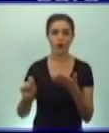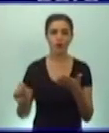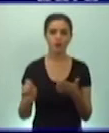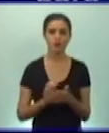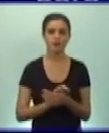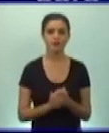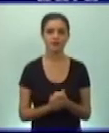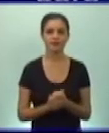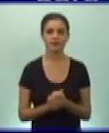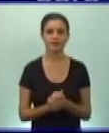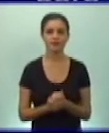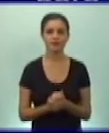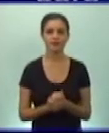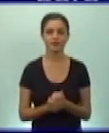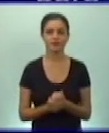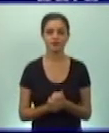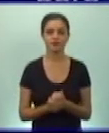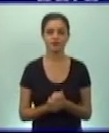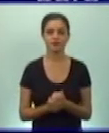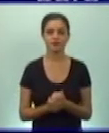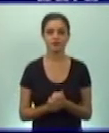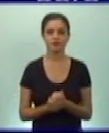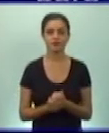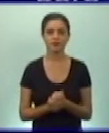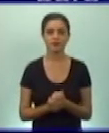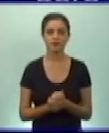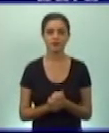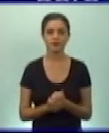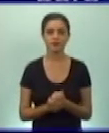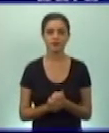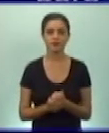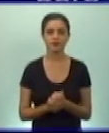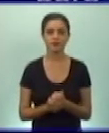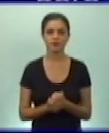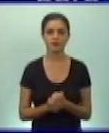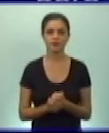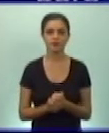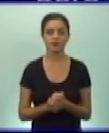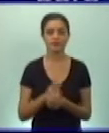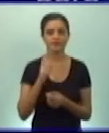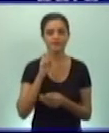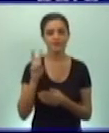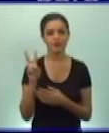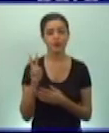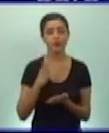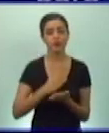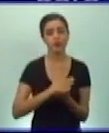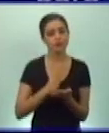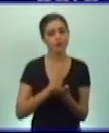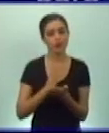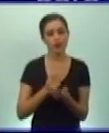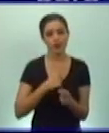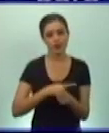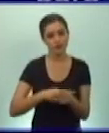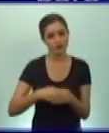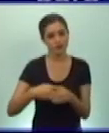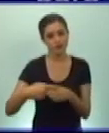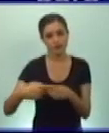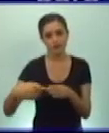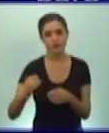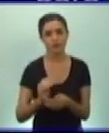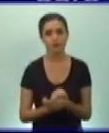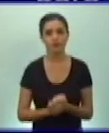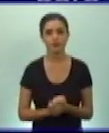el marcado y creciente envejecimiento poblacional? Bueno, ya eso lo hemos visto durante el transcurso de la clase. Un inciso A